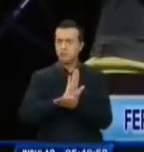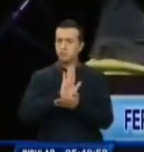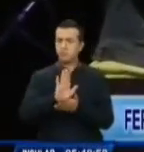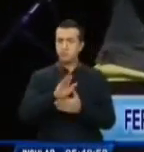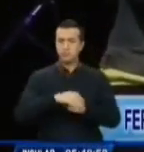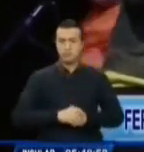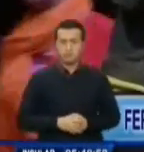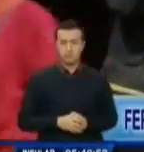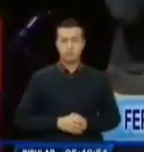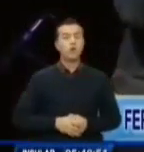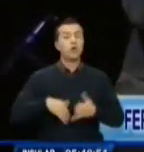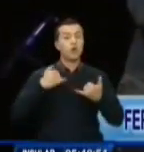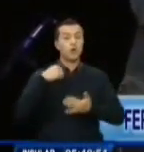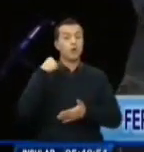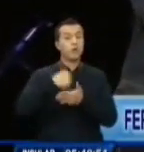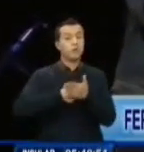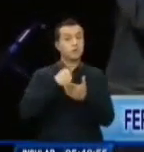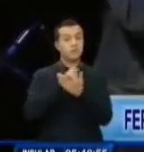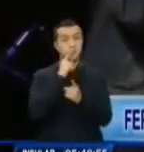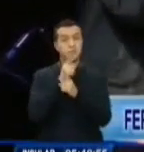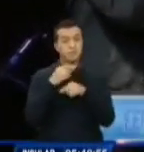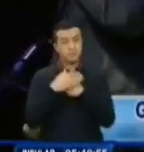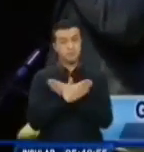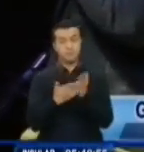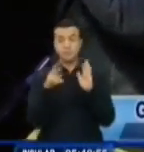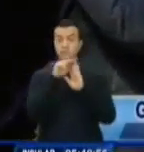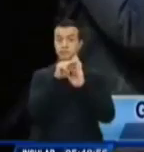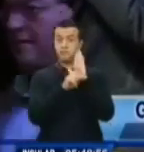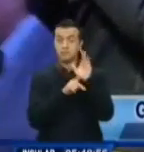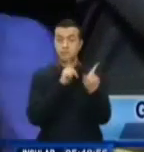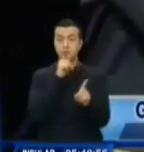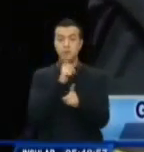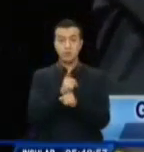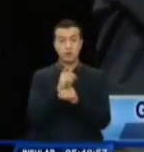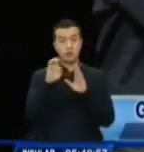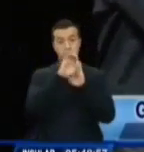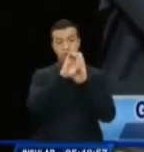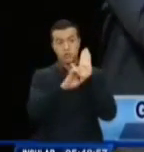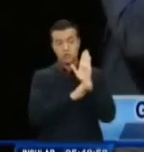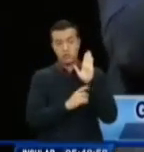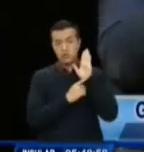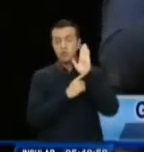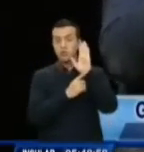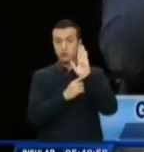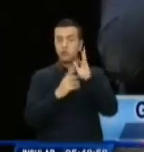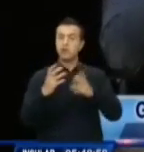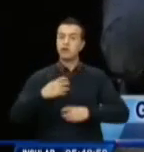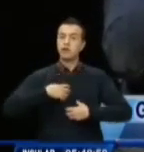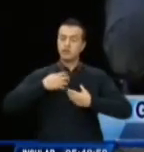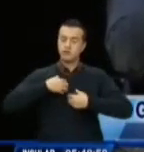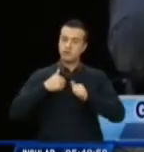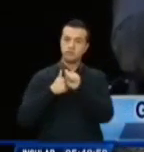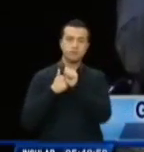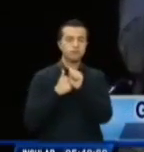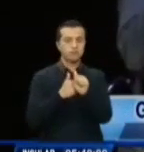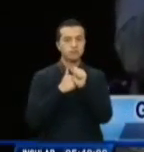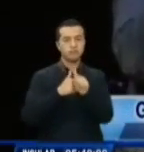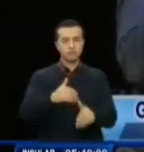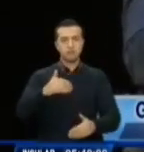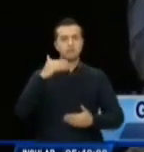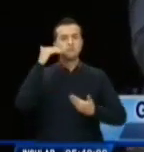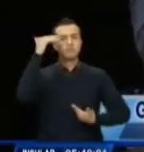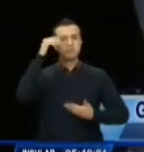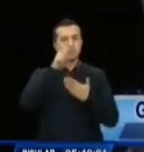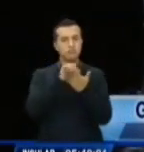reto de entregar al país una norma que asegure que la Constitución garantice la permanencia política de